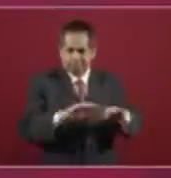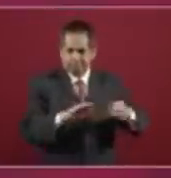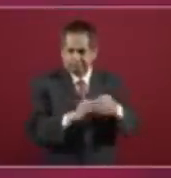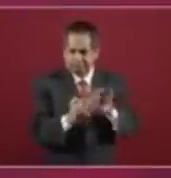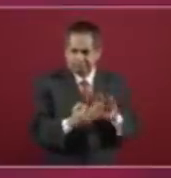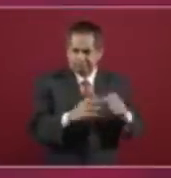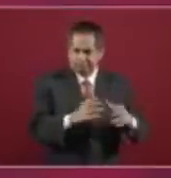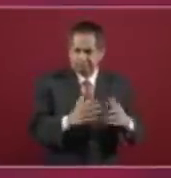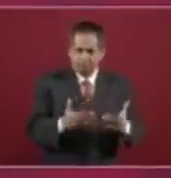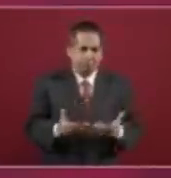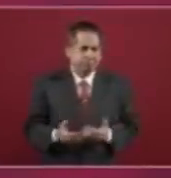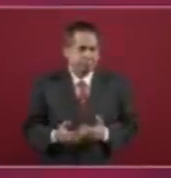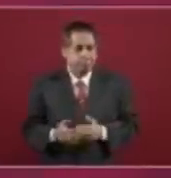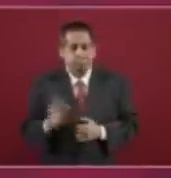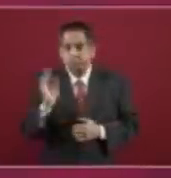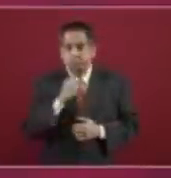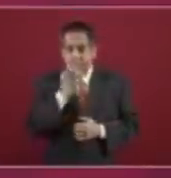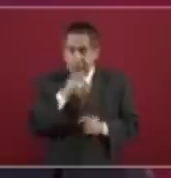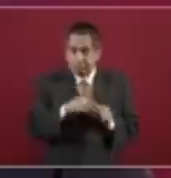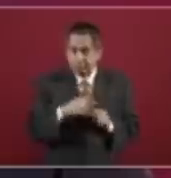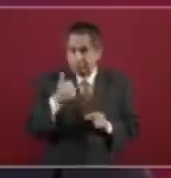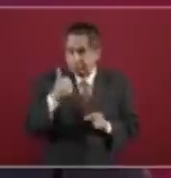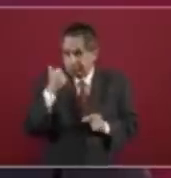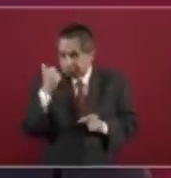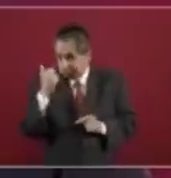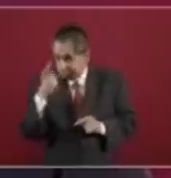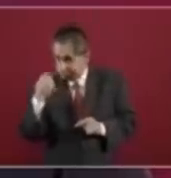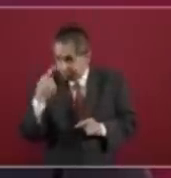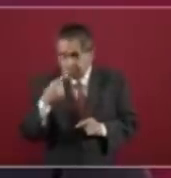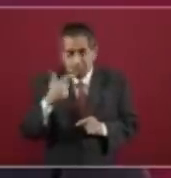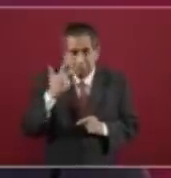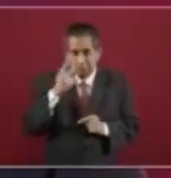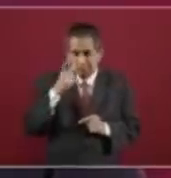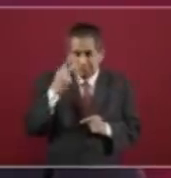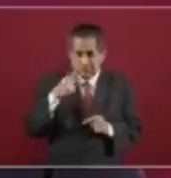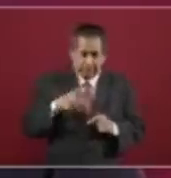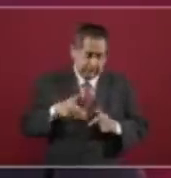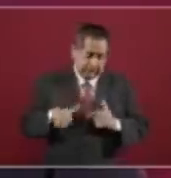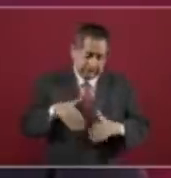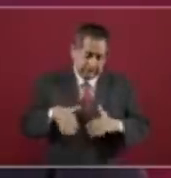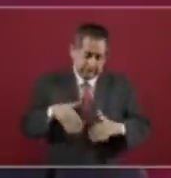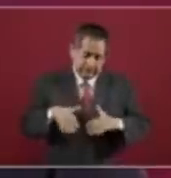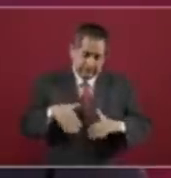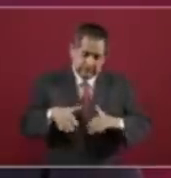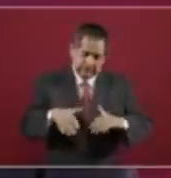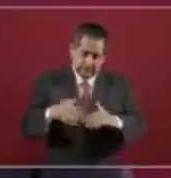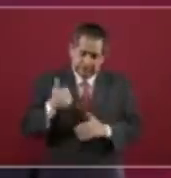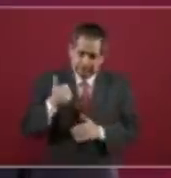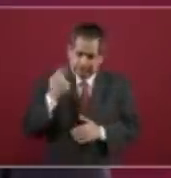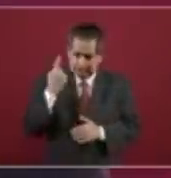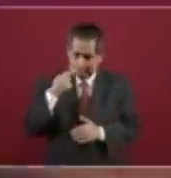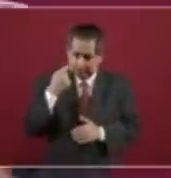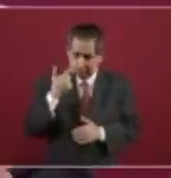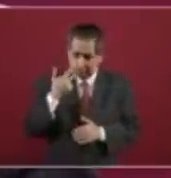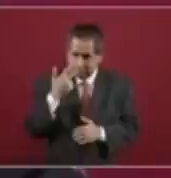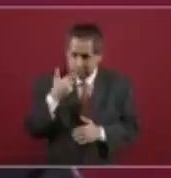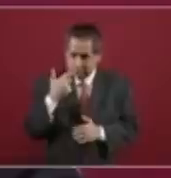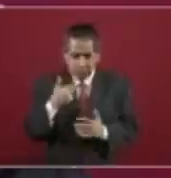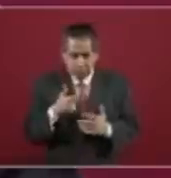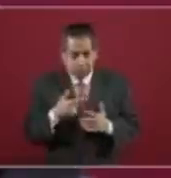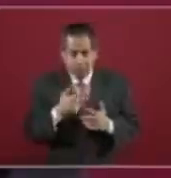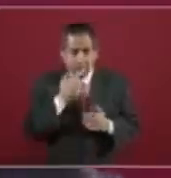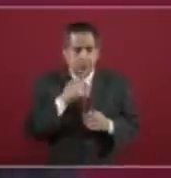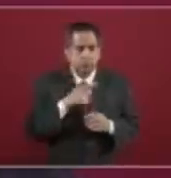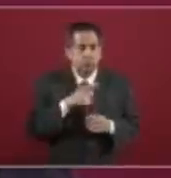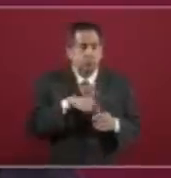a 6 horas, 8 horas, ¿sí?, a pie. Entonces, que los niños estén de